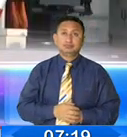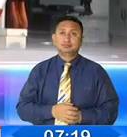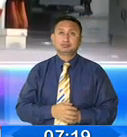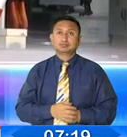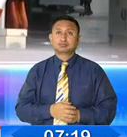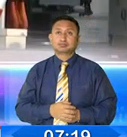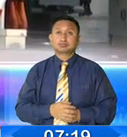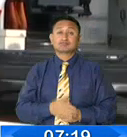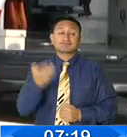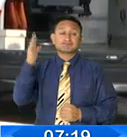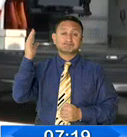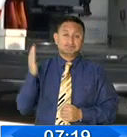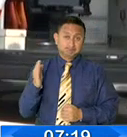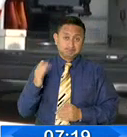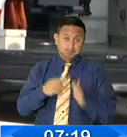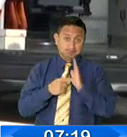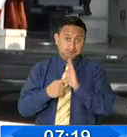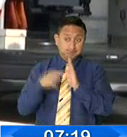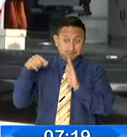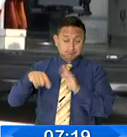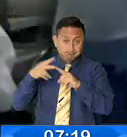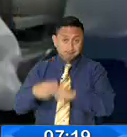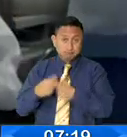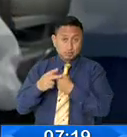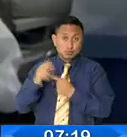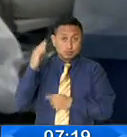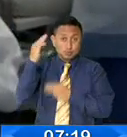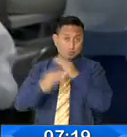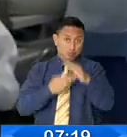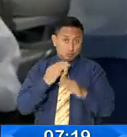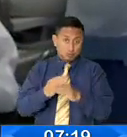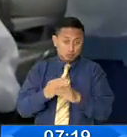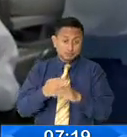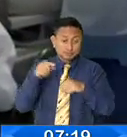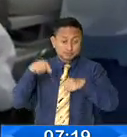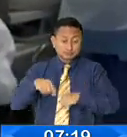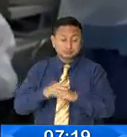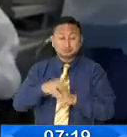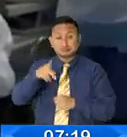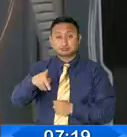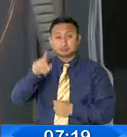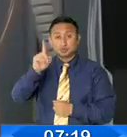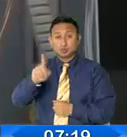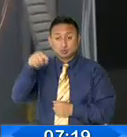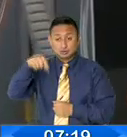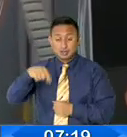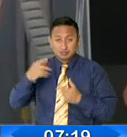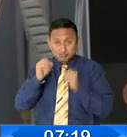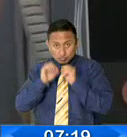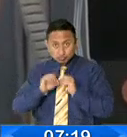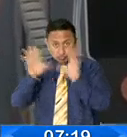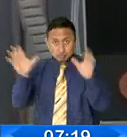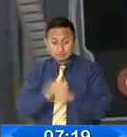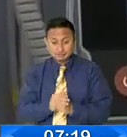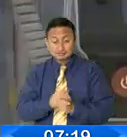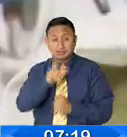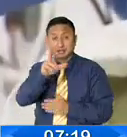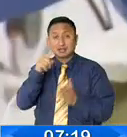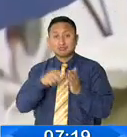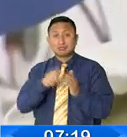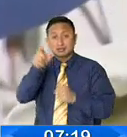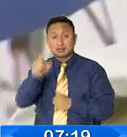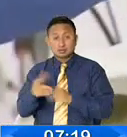Brasil, por ejemplo, epicentro de la pandemia en el mundo y cuya cepa P1 ya es comunitaria, registra más de 3.000 muertes al